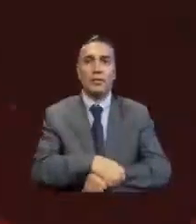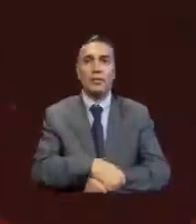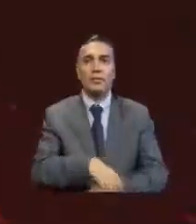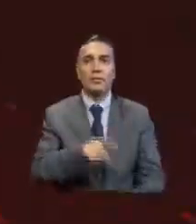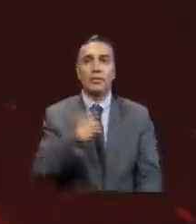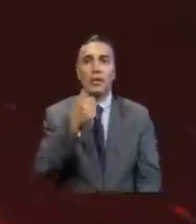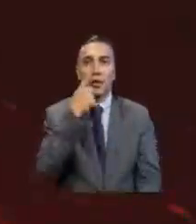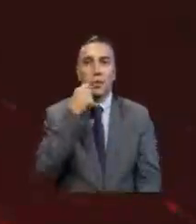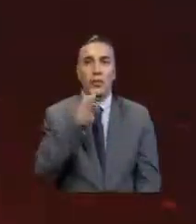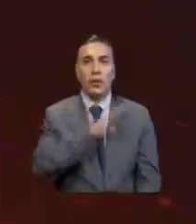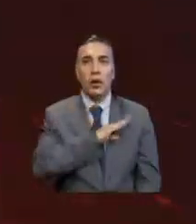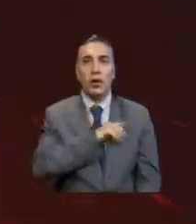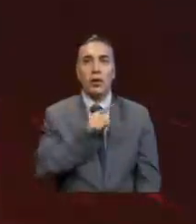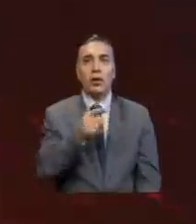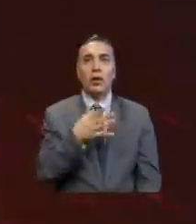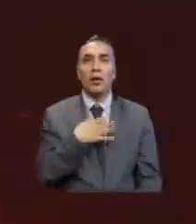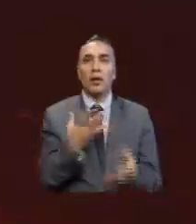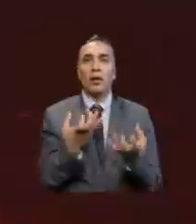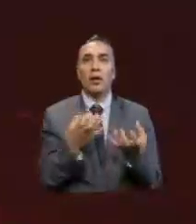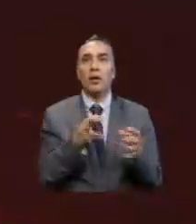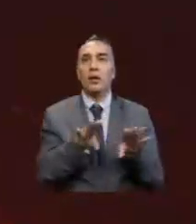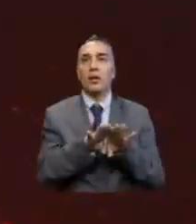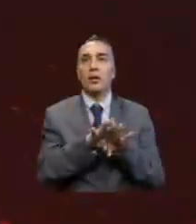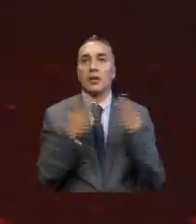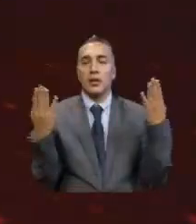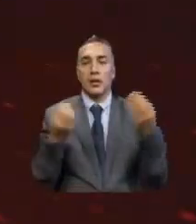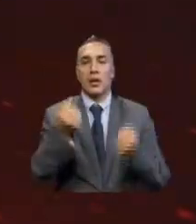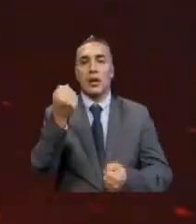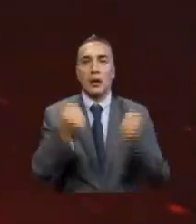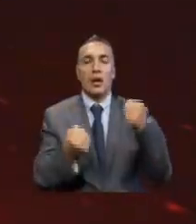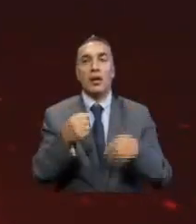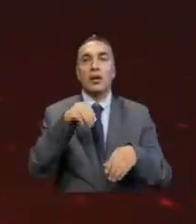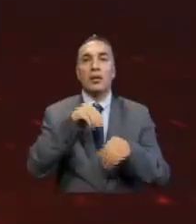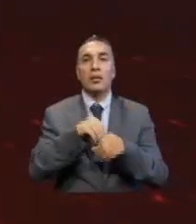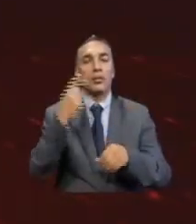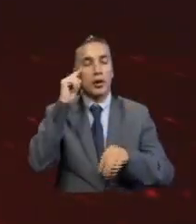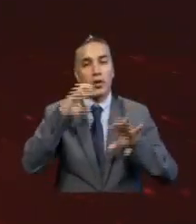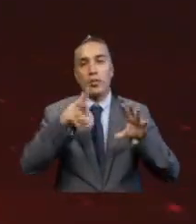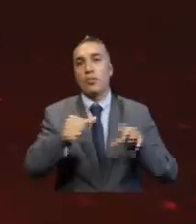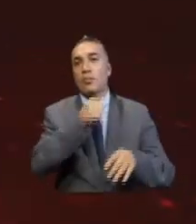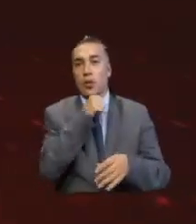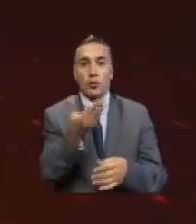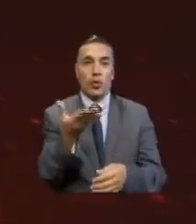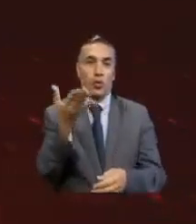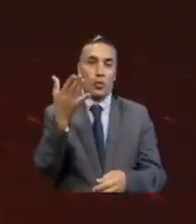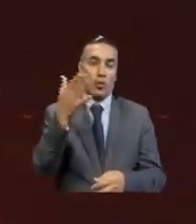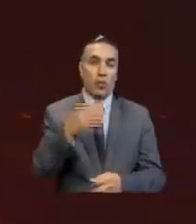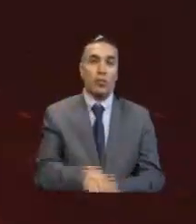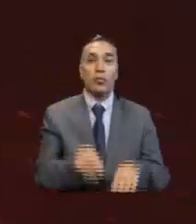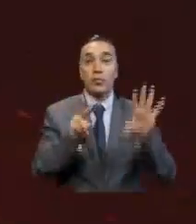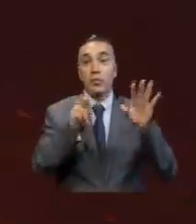someten al sospechoso que supuestamente estaba tratando de abrir un vehículo para llevárselo.